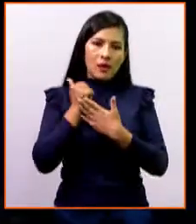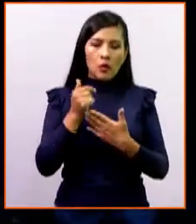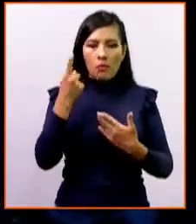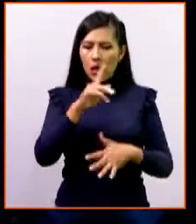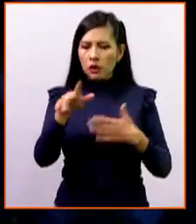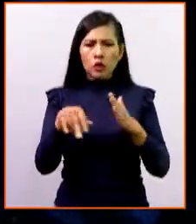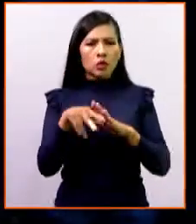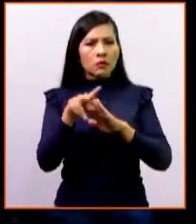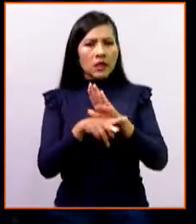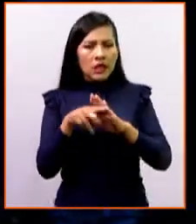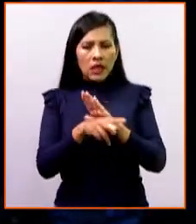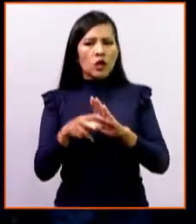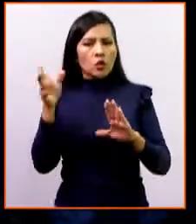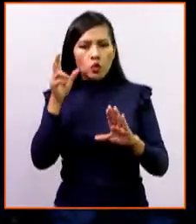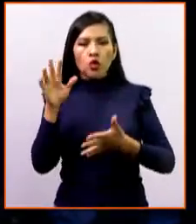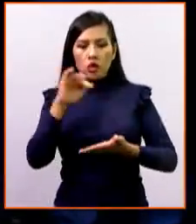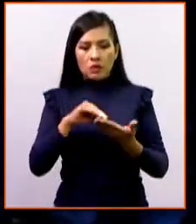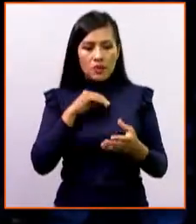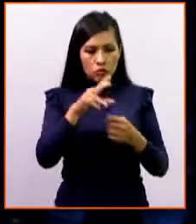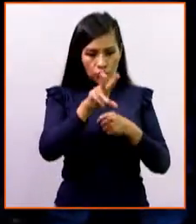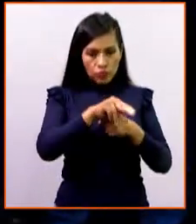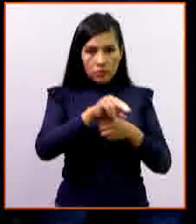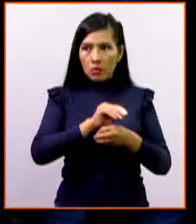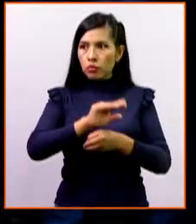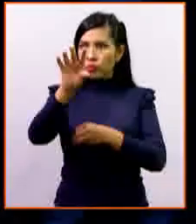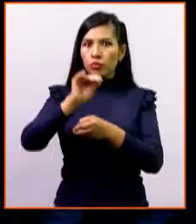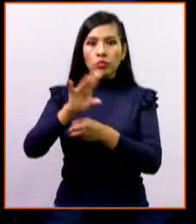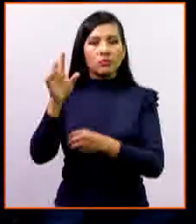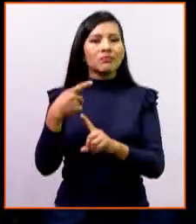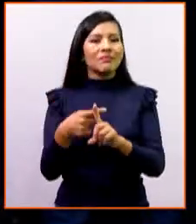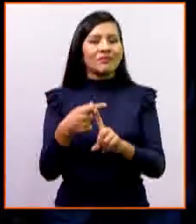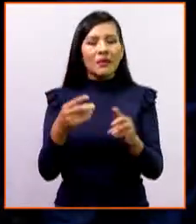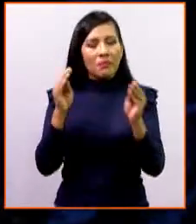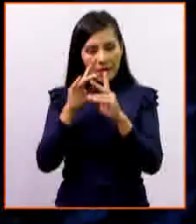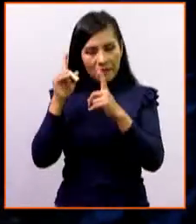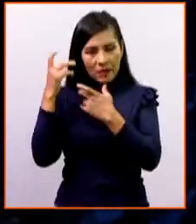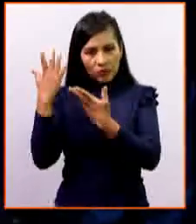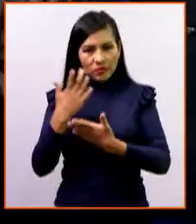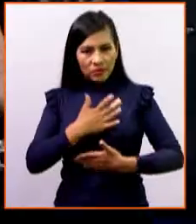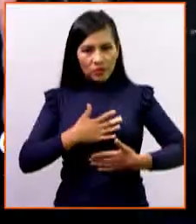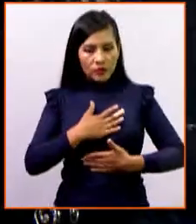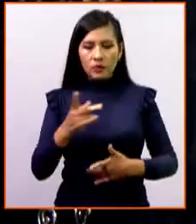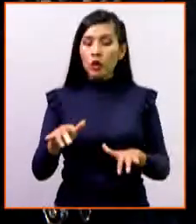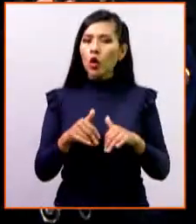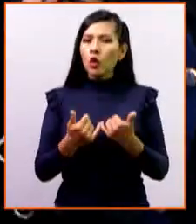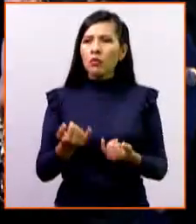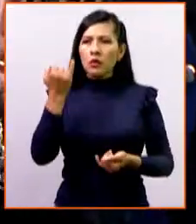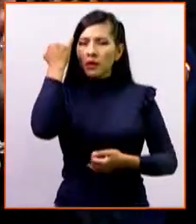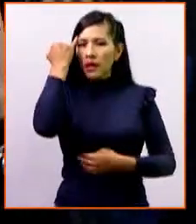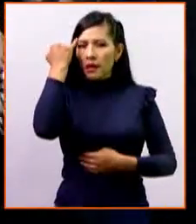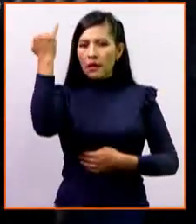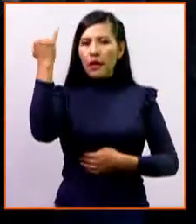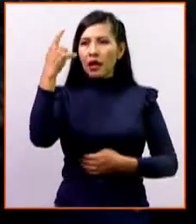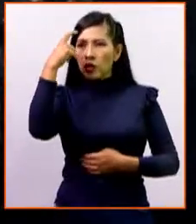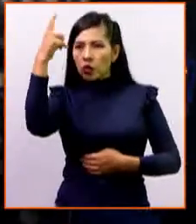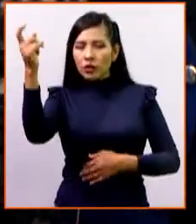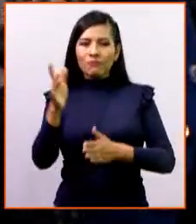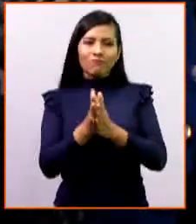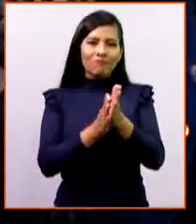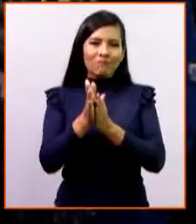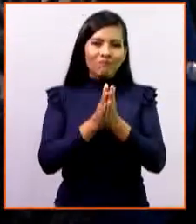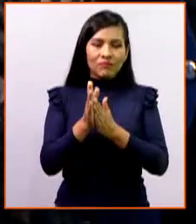que estamos lanzando sean realmente un éxito. Coméntame, David, por favor, justamente nace este sueño de hacer,